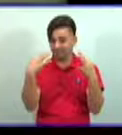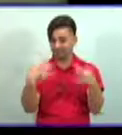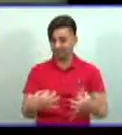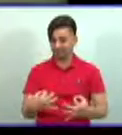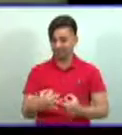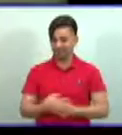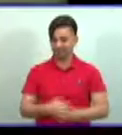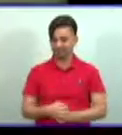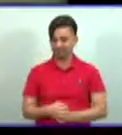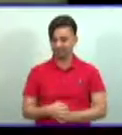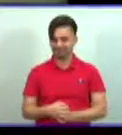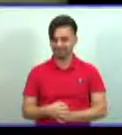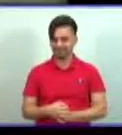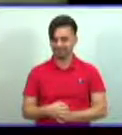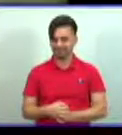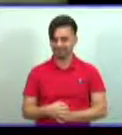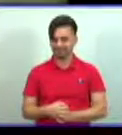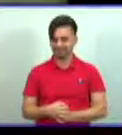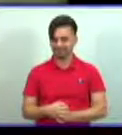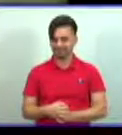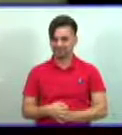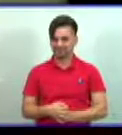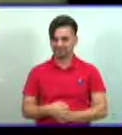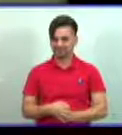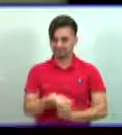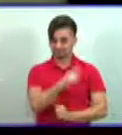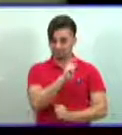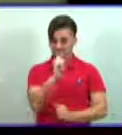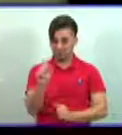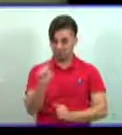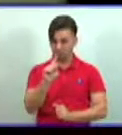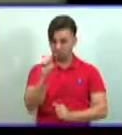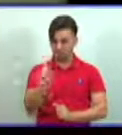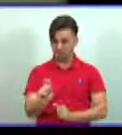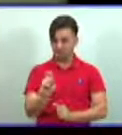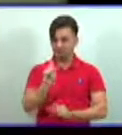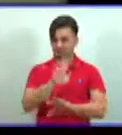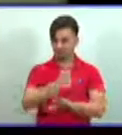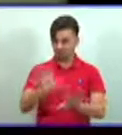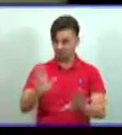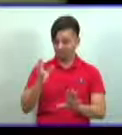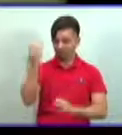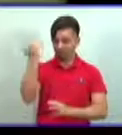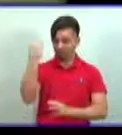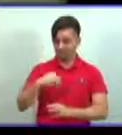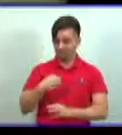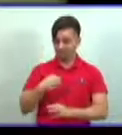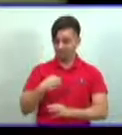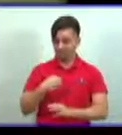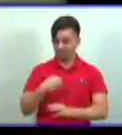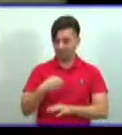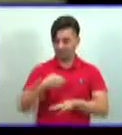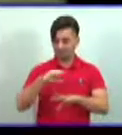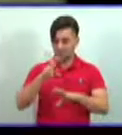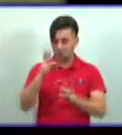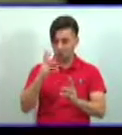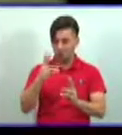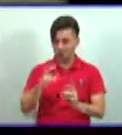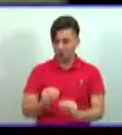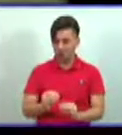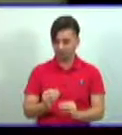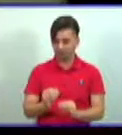Han podido darse cuenta de las capas que encontramos en la atmósfera y en una de ellas se habla de la capa de ozono, un